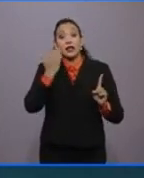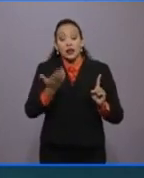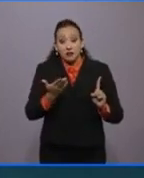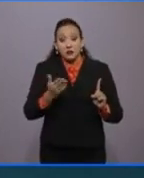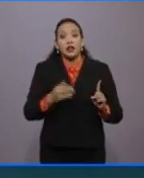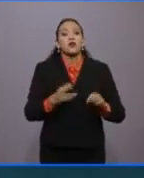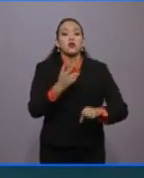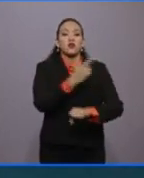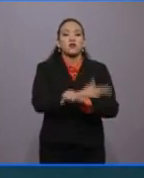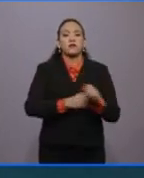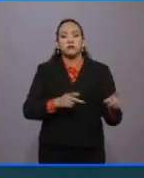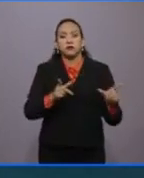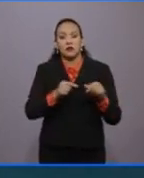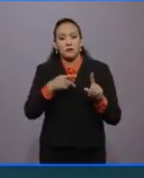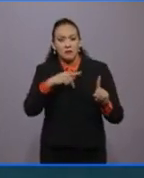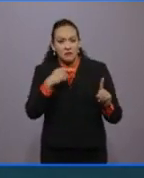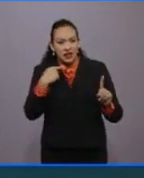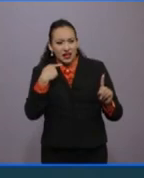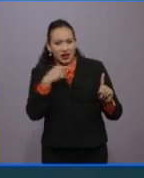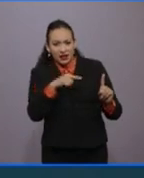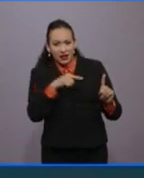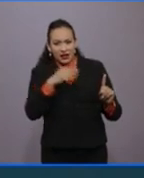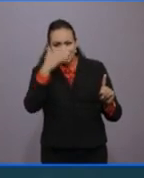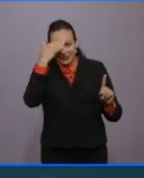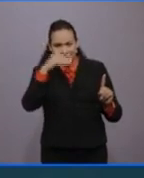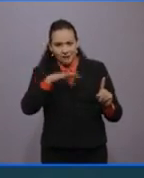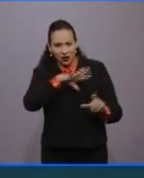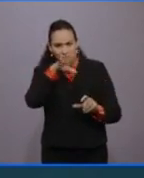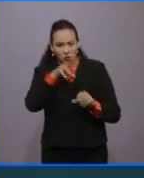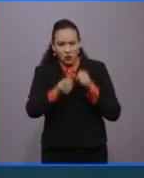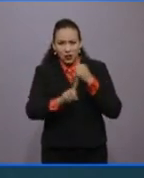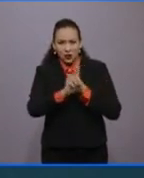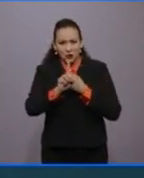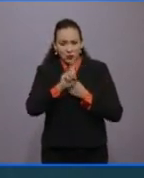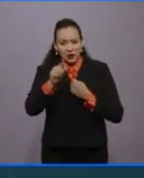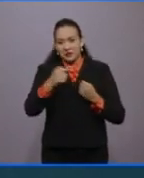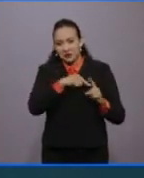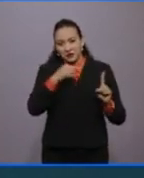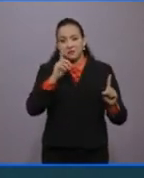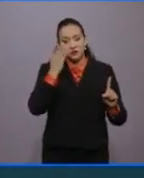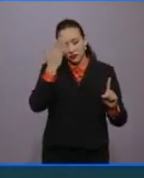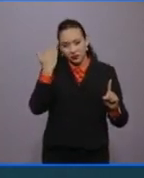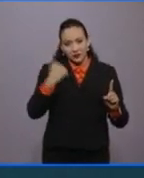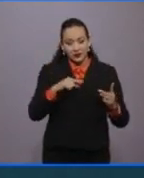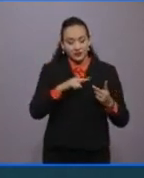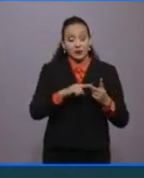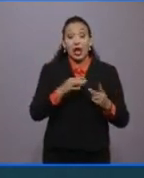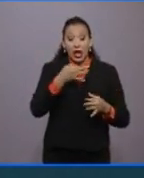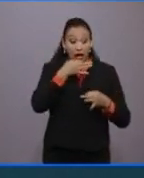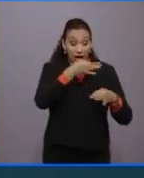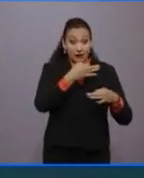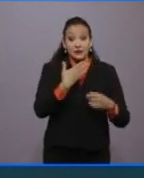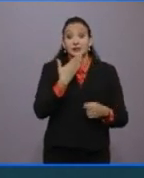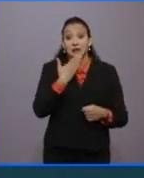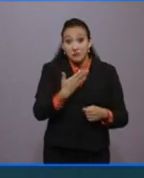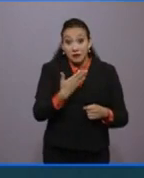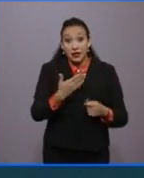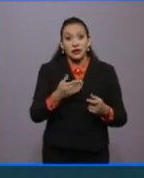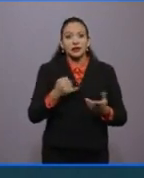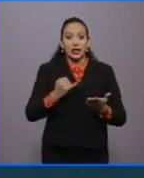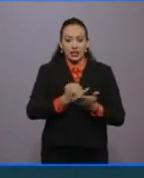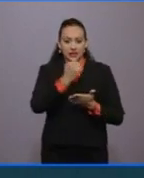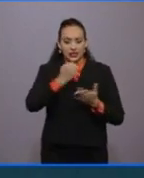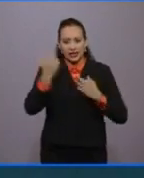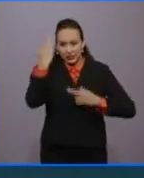procedimiento abreviado, sin que la acusada comprendiera totalmente sus implicaciones legales. No se le informó del derecho a recurrir la